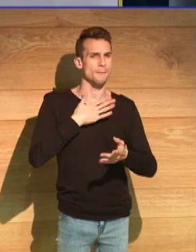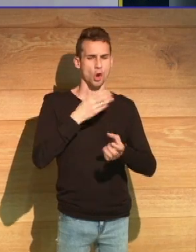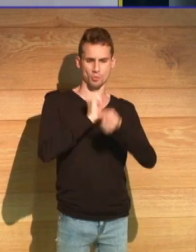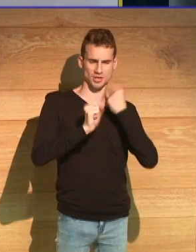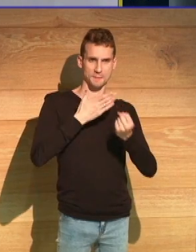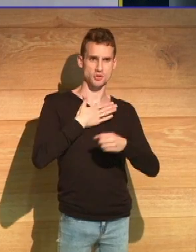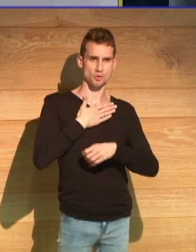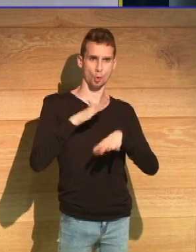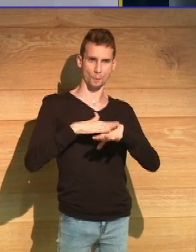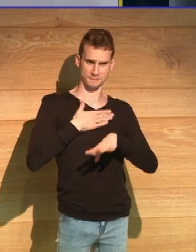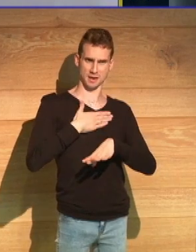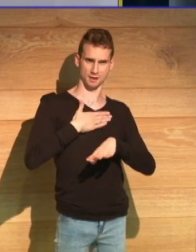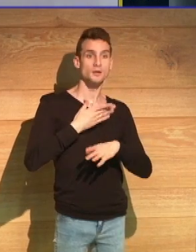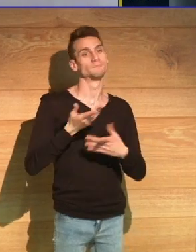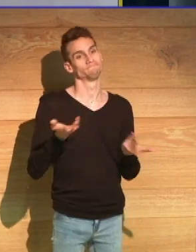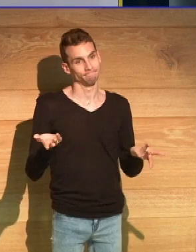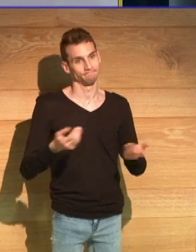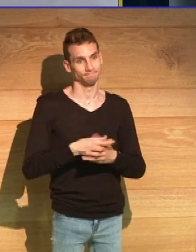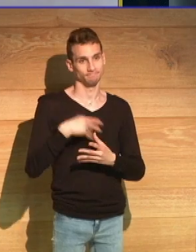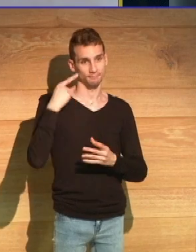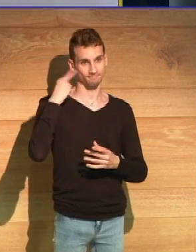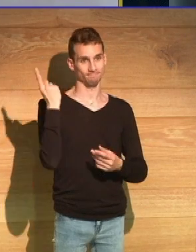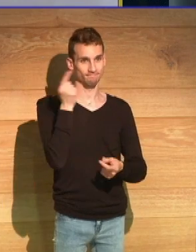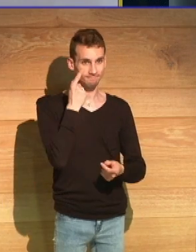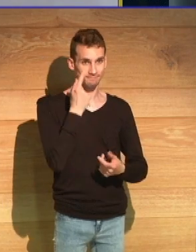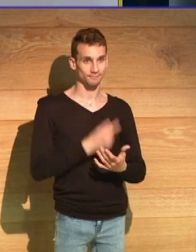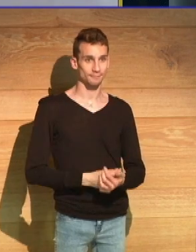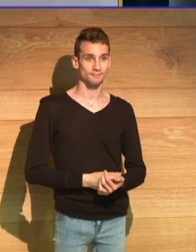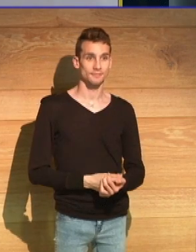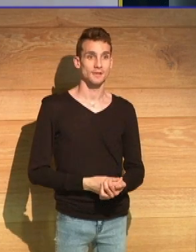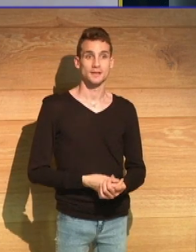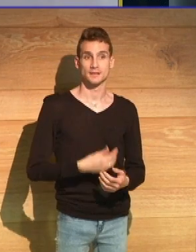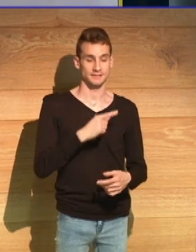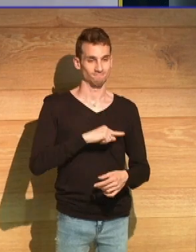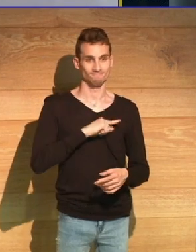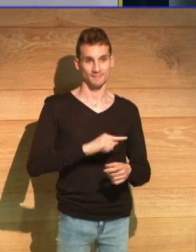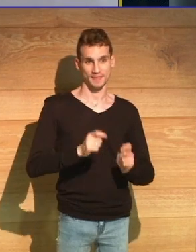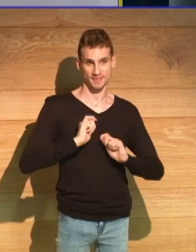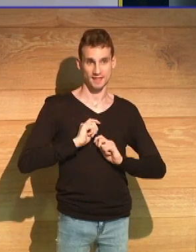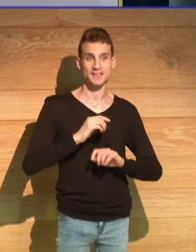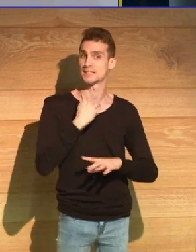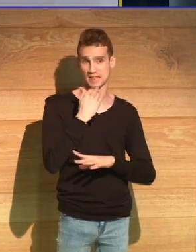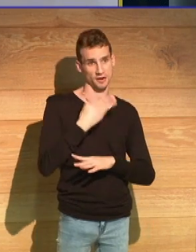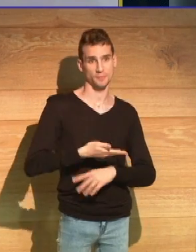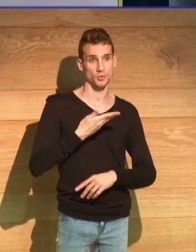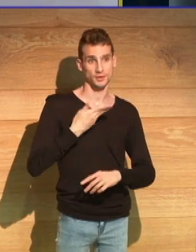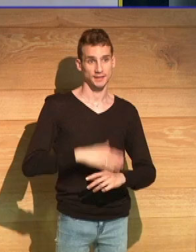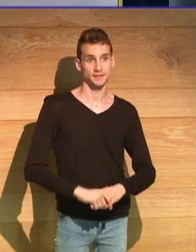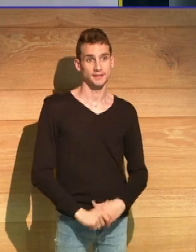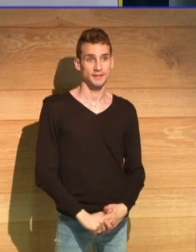¿no? Pero evidentemente sí que te crea conciencia y es fundamental la actividad cultural y no hay